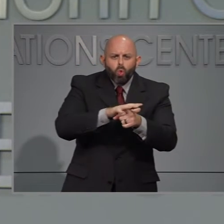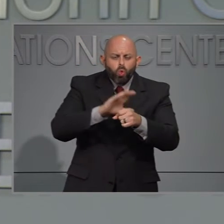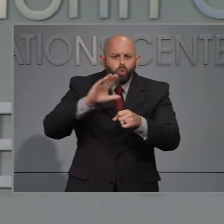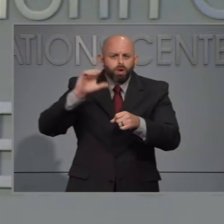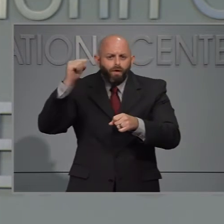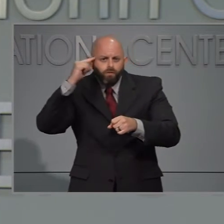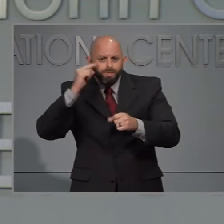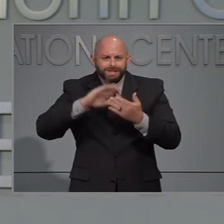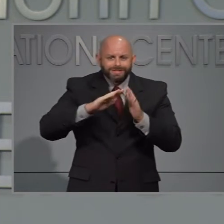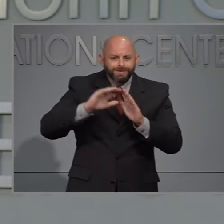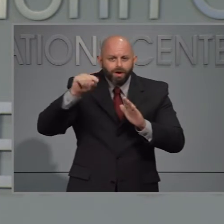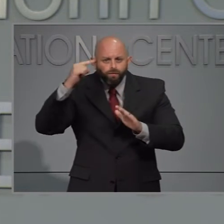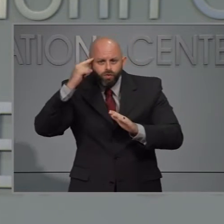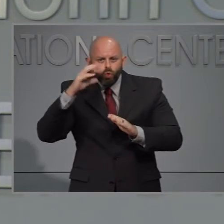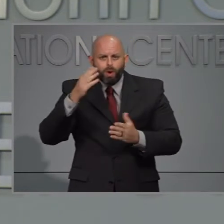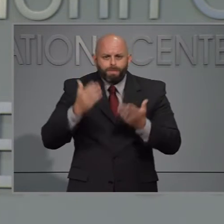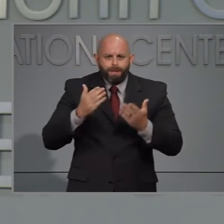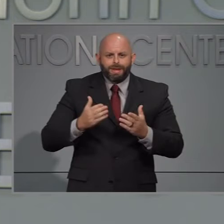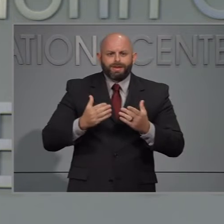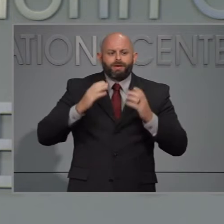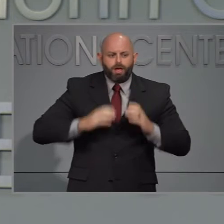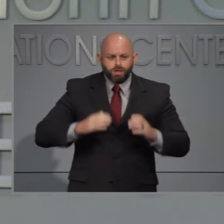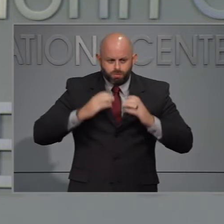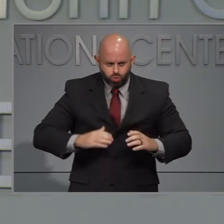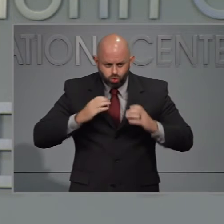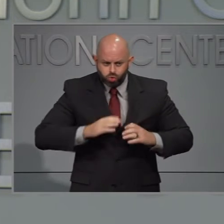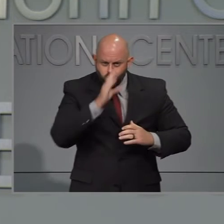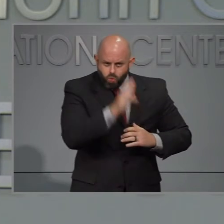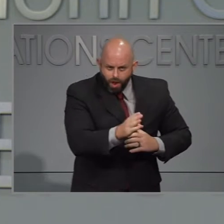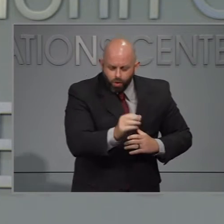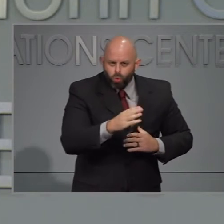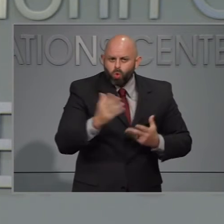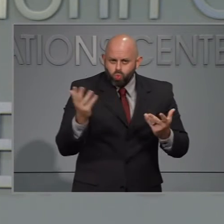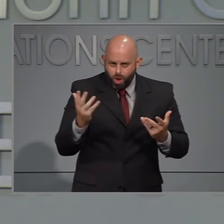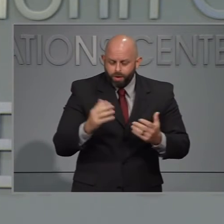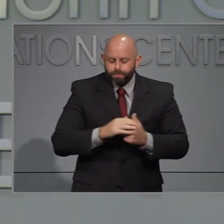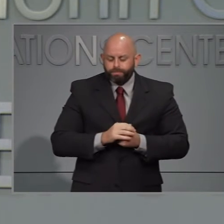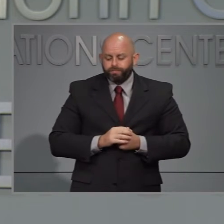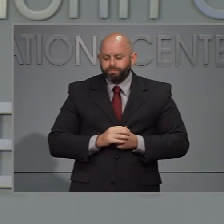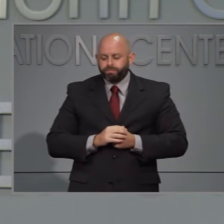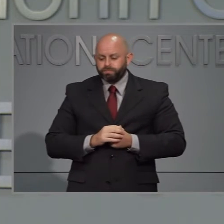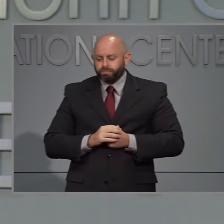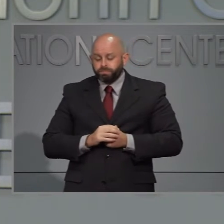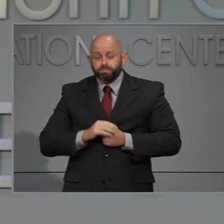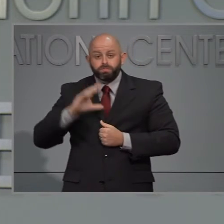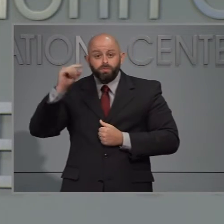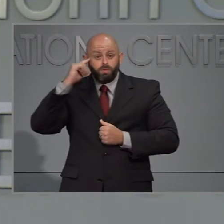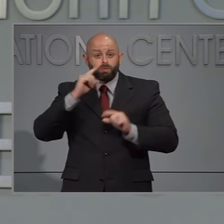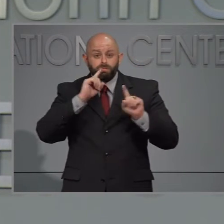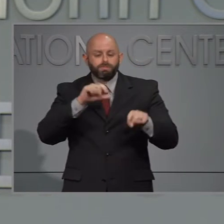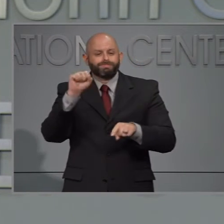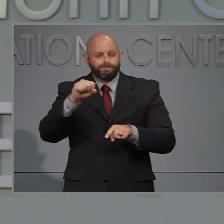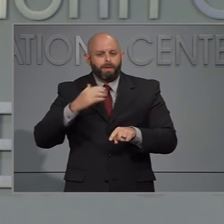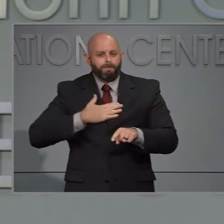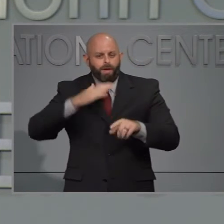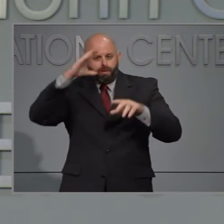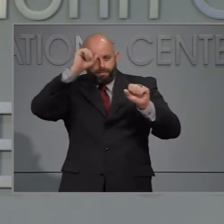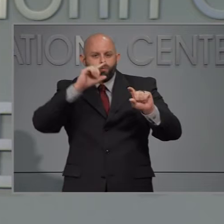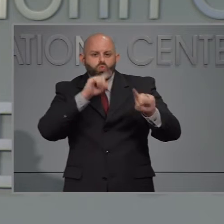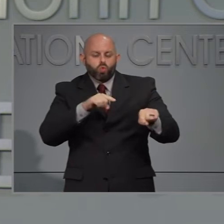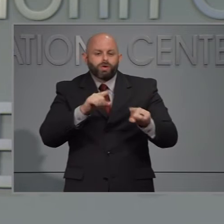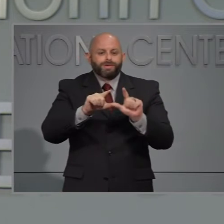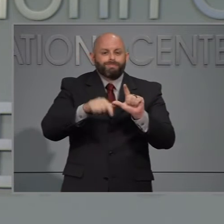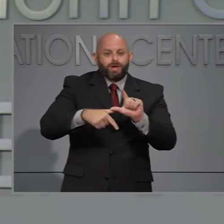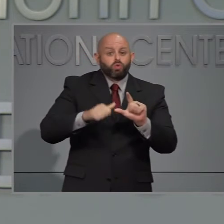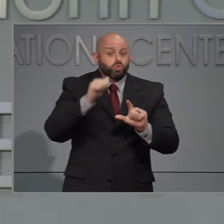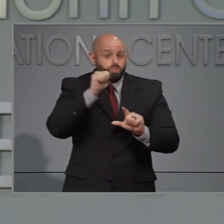Respuesta: sí, la orden va a vencer y nosotros hemos estado instando a los clientes y